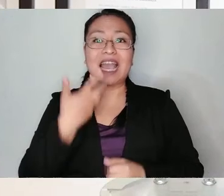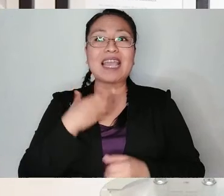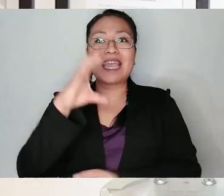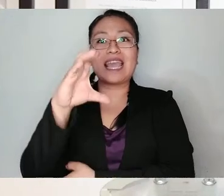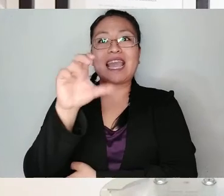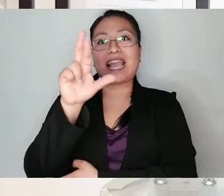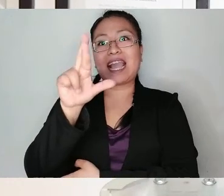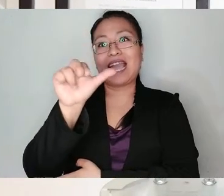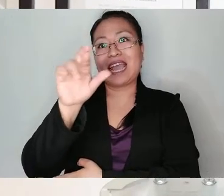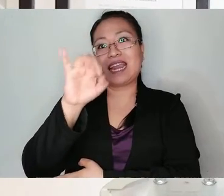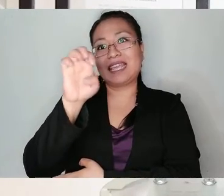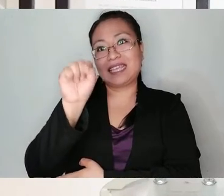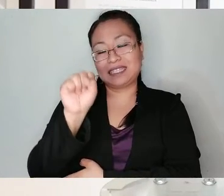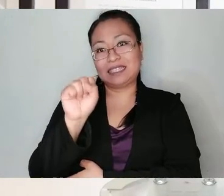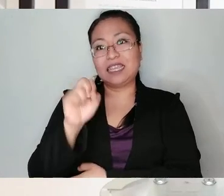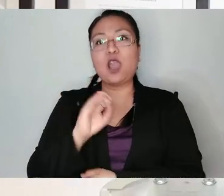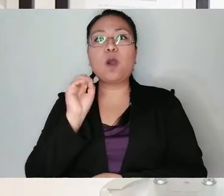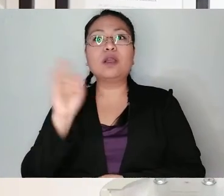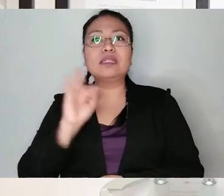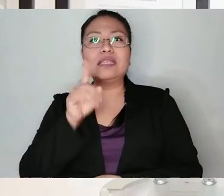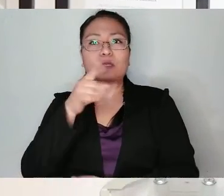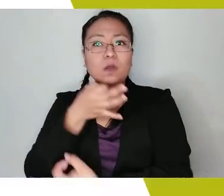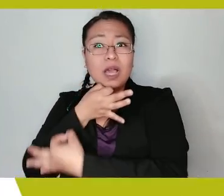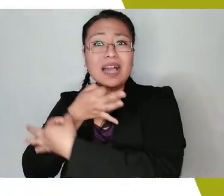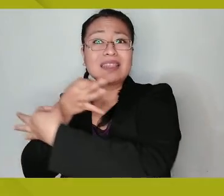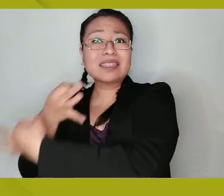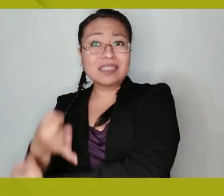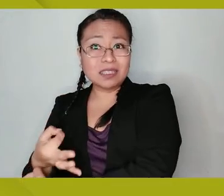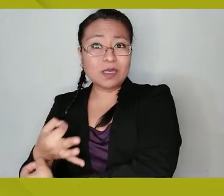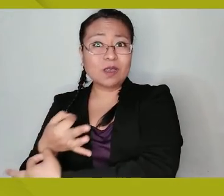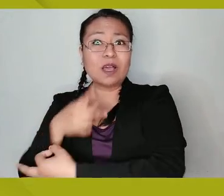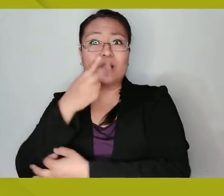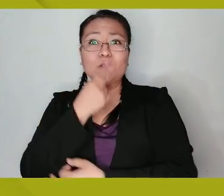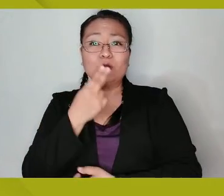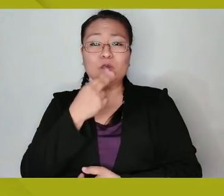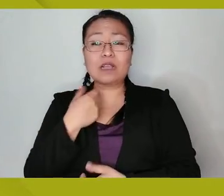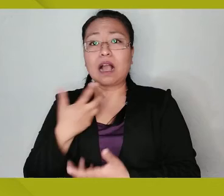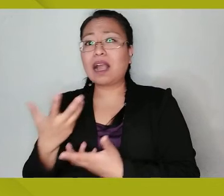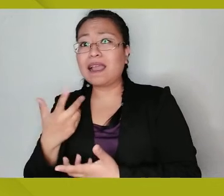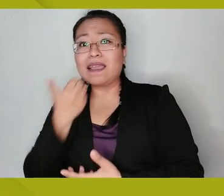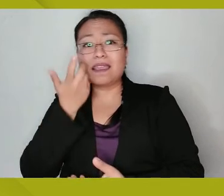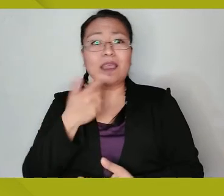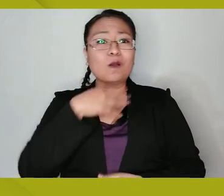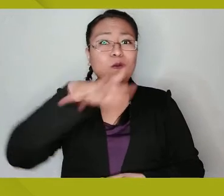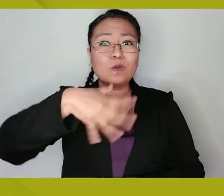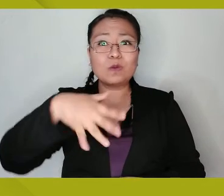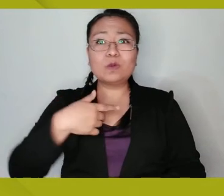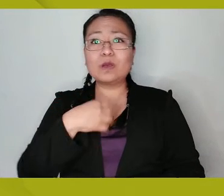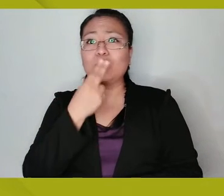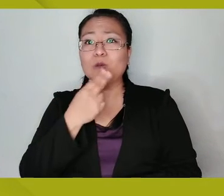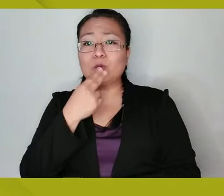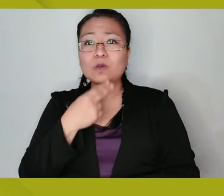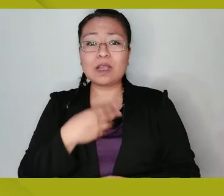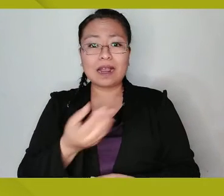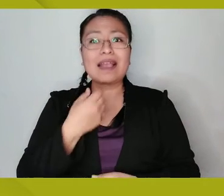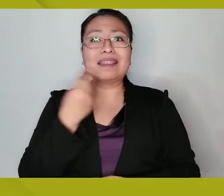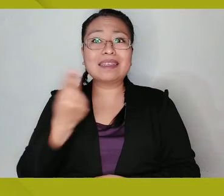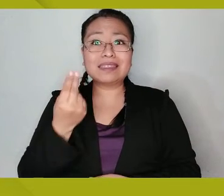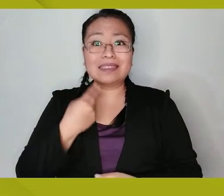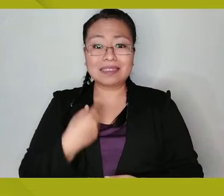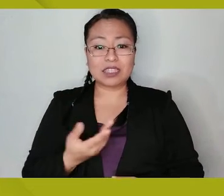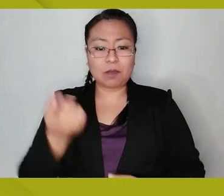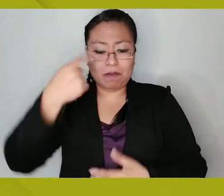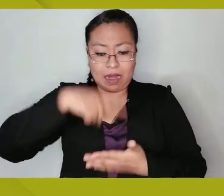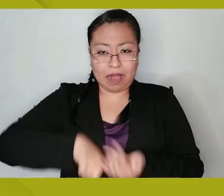podemos generar una adicción por el azúcar. ¿Qué pasa cuando una gran cantidad de azúcar entra en nuestro cuerpo?